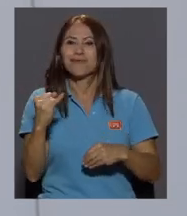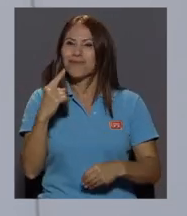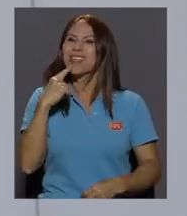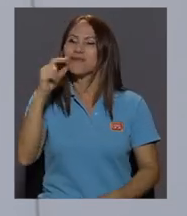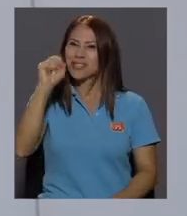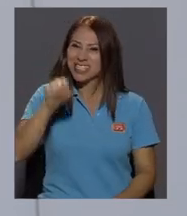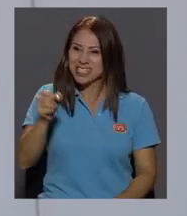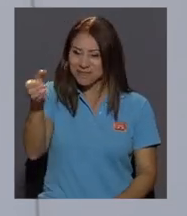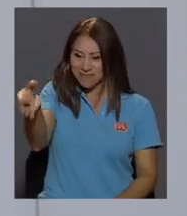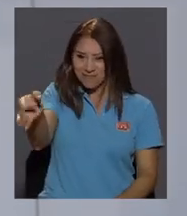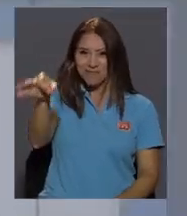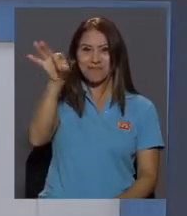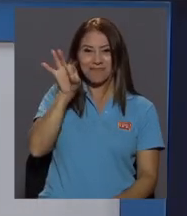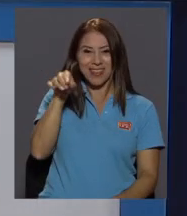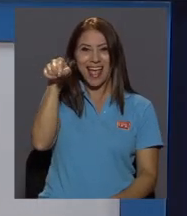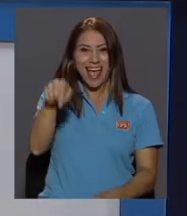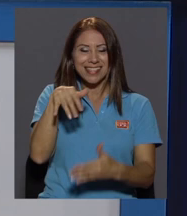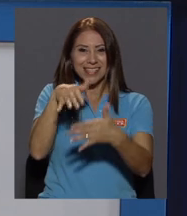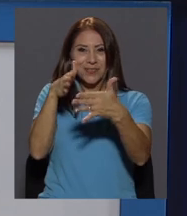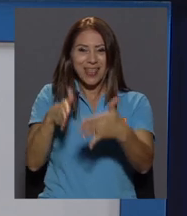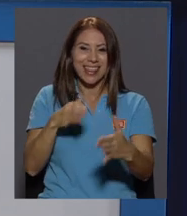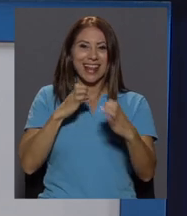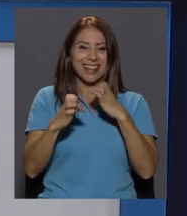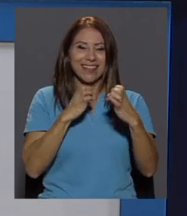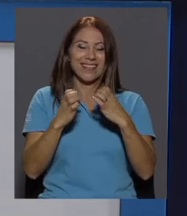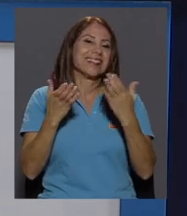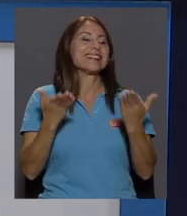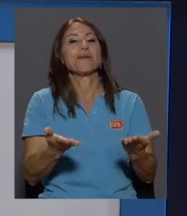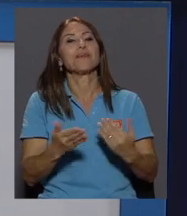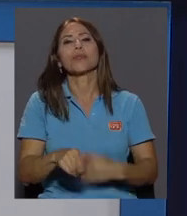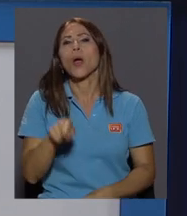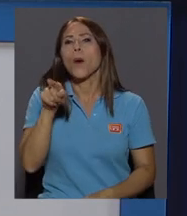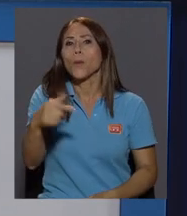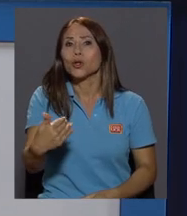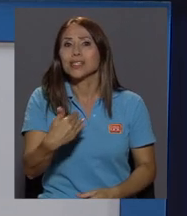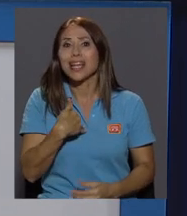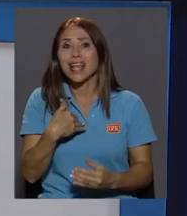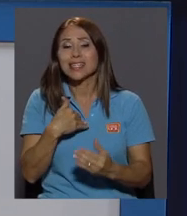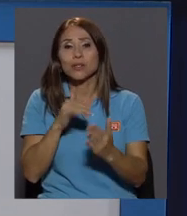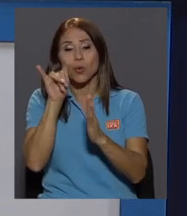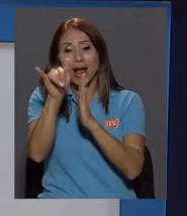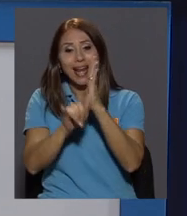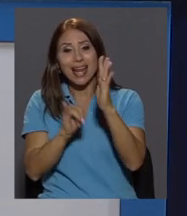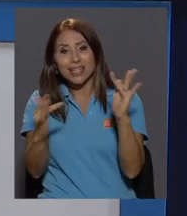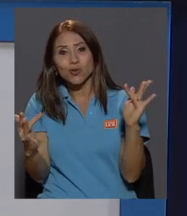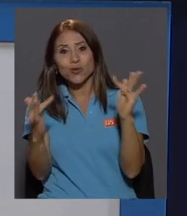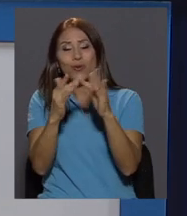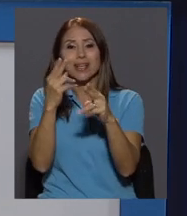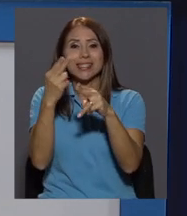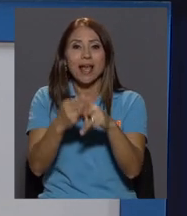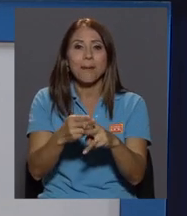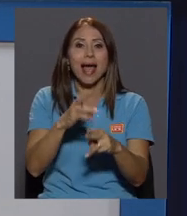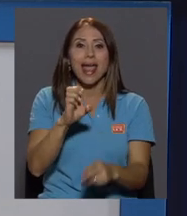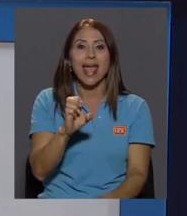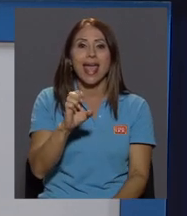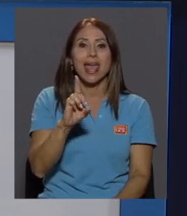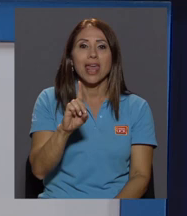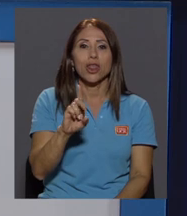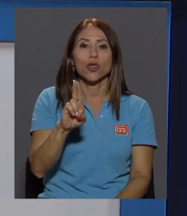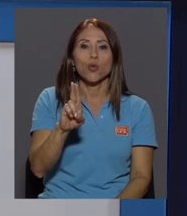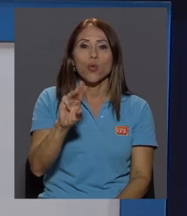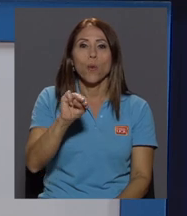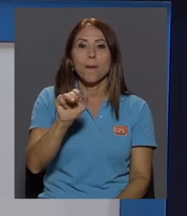traigamos a este estudiante a la entrevista de fondo desde la ull eduardo vos tenés un canal en youtube que se llama edu mate